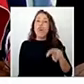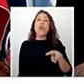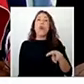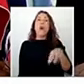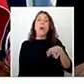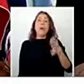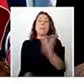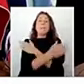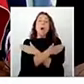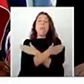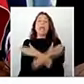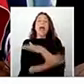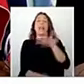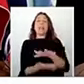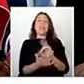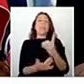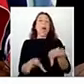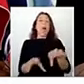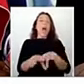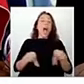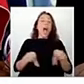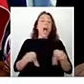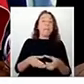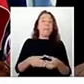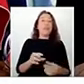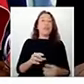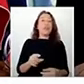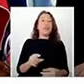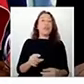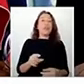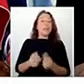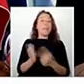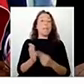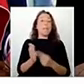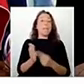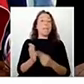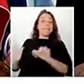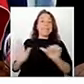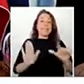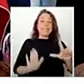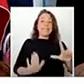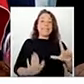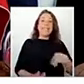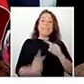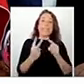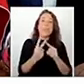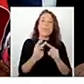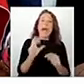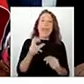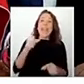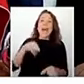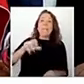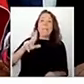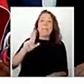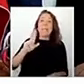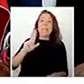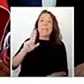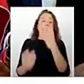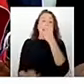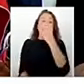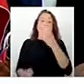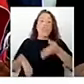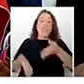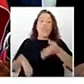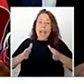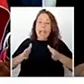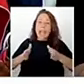es parte del acuerdo de Chillán del Partido Socialista en 1967. Lo segundo era la arenga del MIR. Y lo tercero eran los gritos callejeros de los